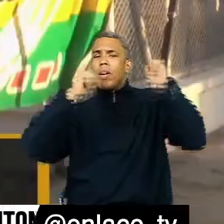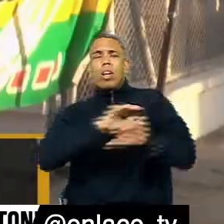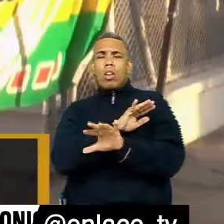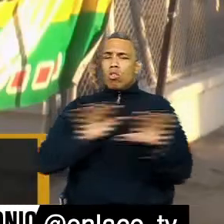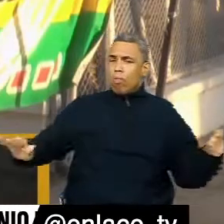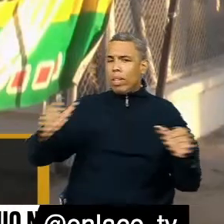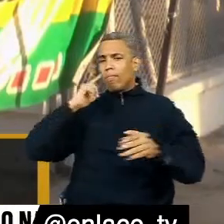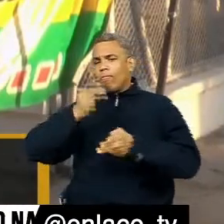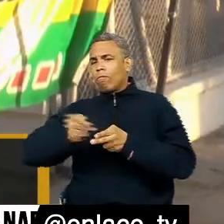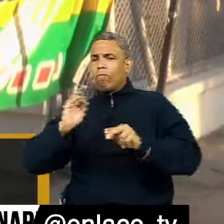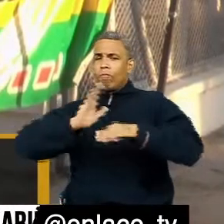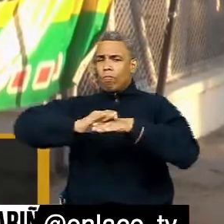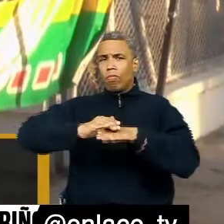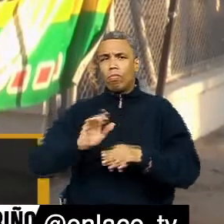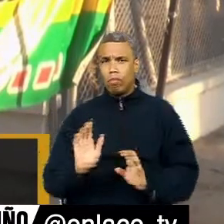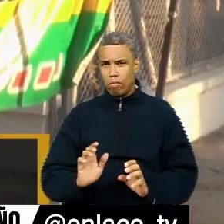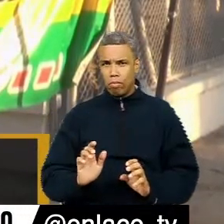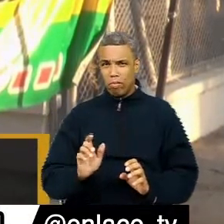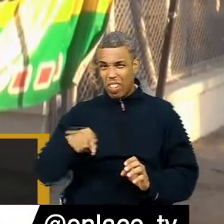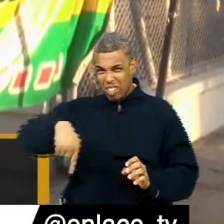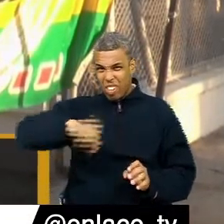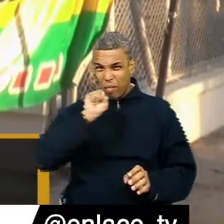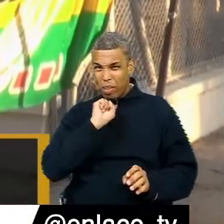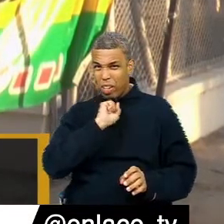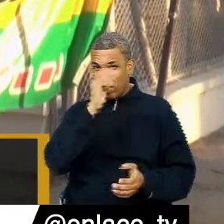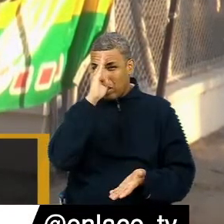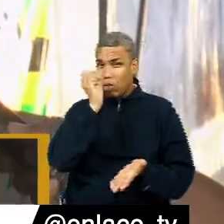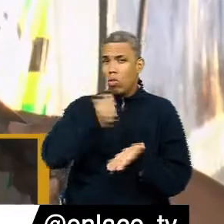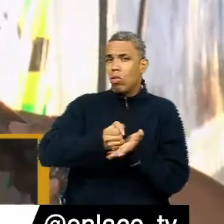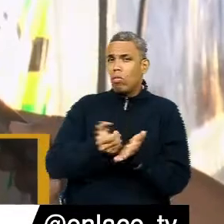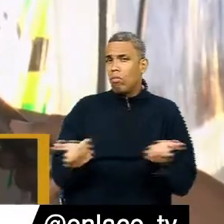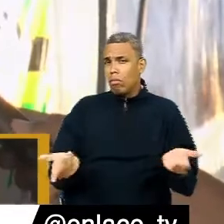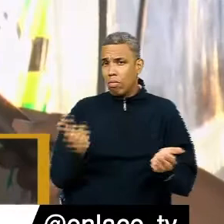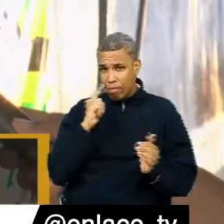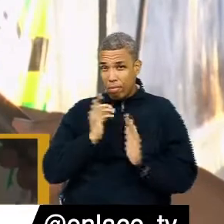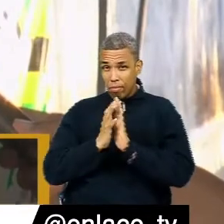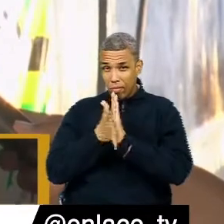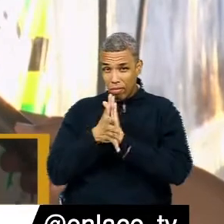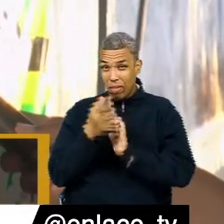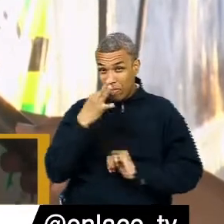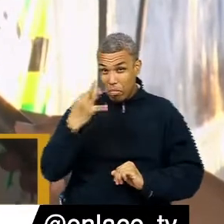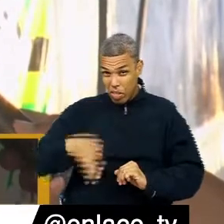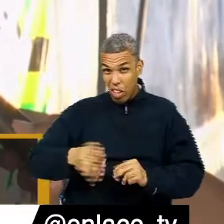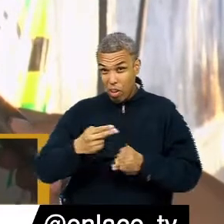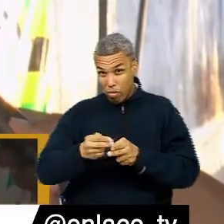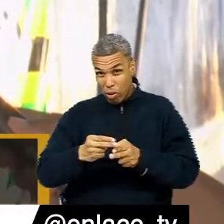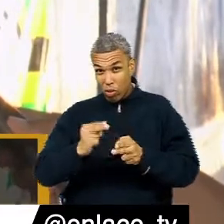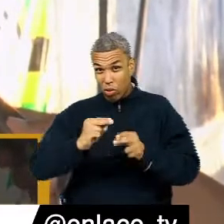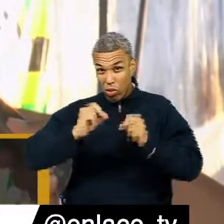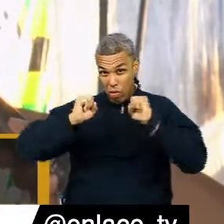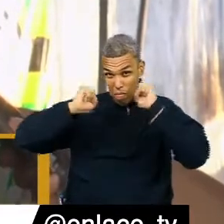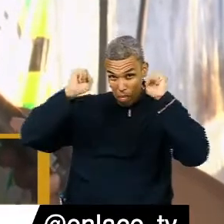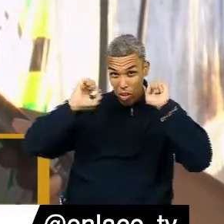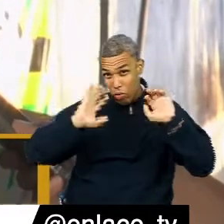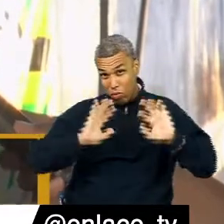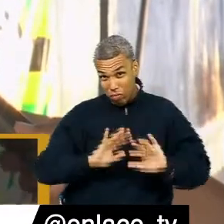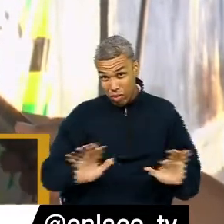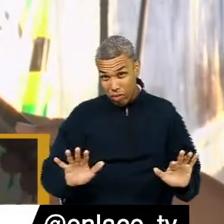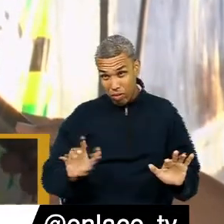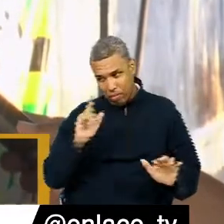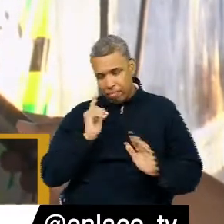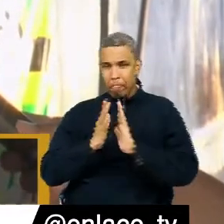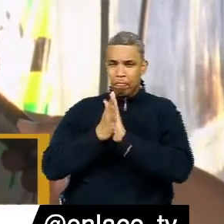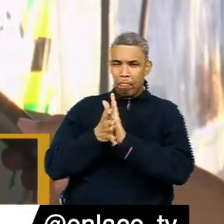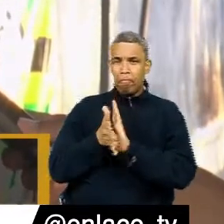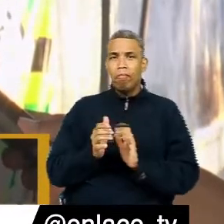tanto de instructores como de aprendices de dicha institución. Seguimos en las mismas condiciones que desde que se inició, porque a pesar de las reuniones que se